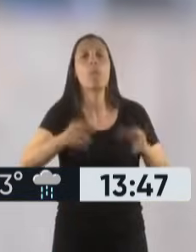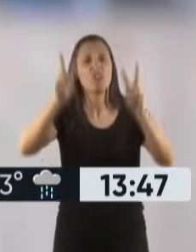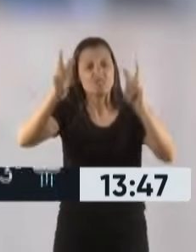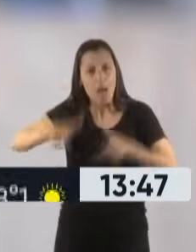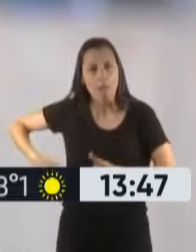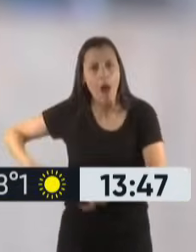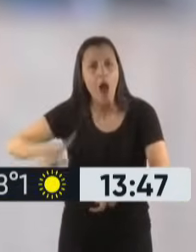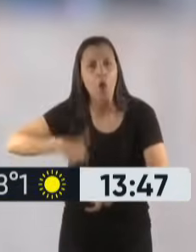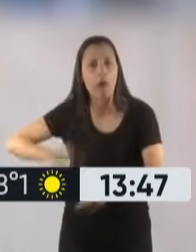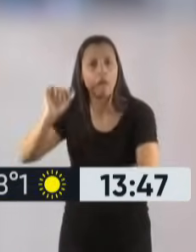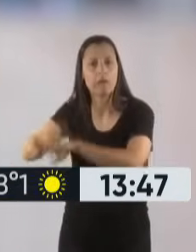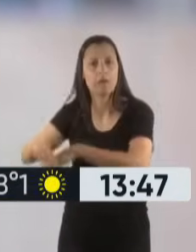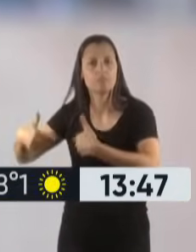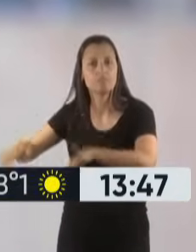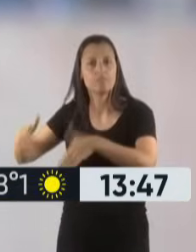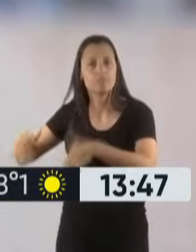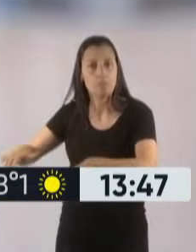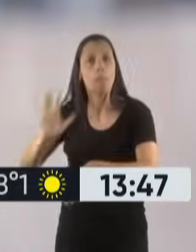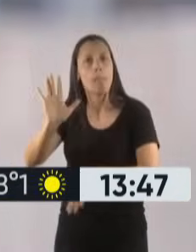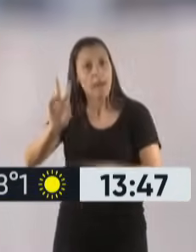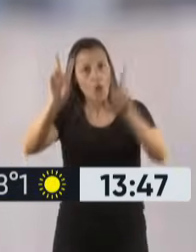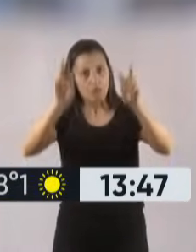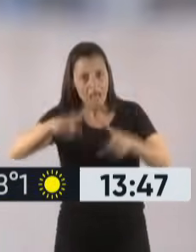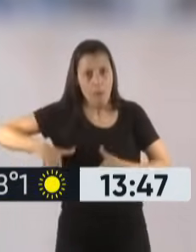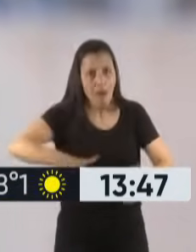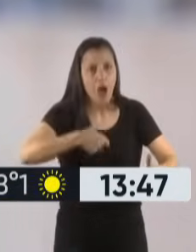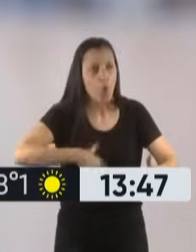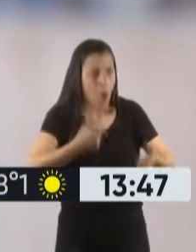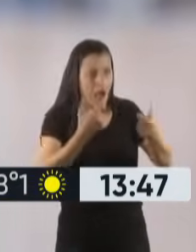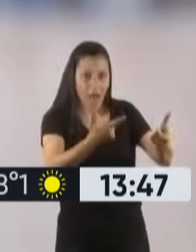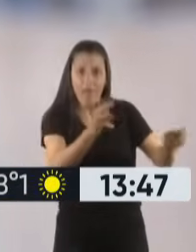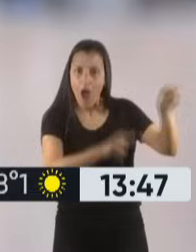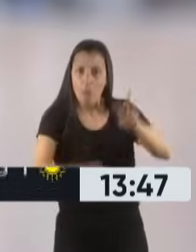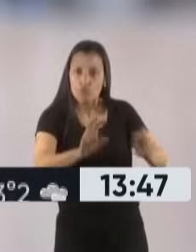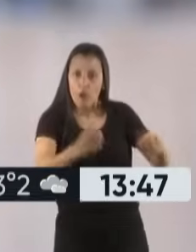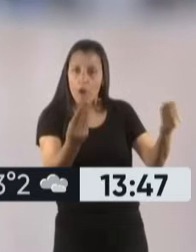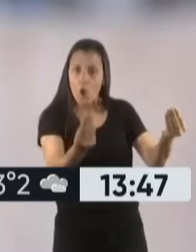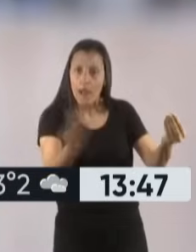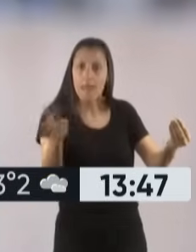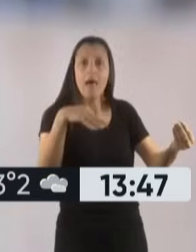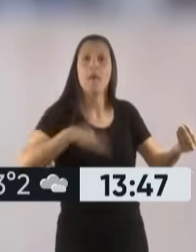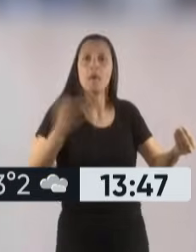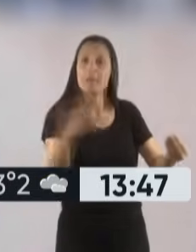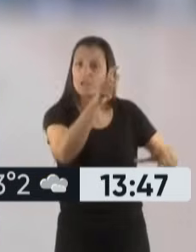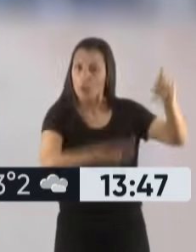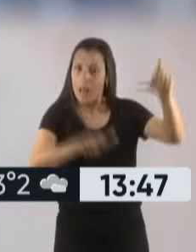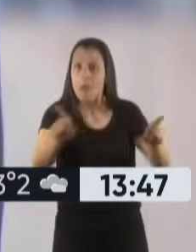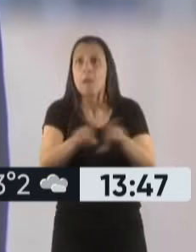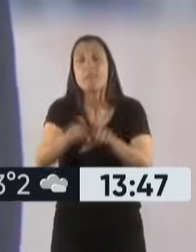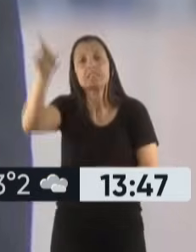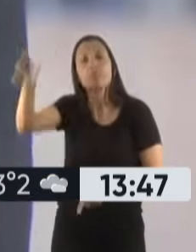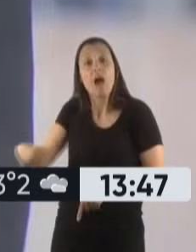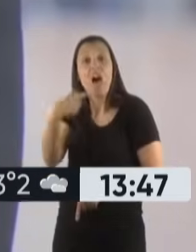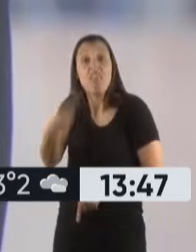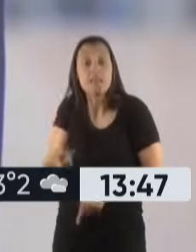plano. Ahora, las cloacas hacen a la calidad de vida de la gente. Ese señor que decía, ahora tiro